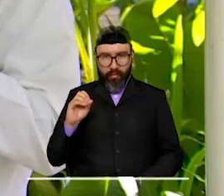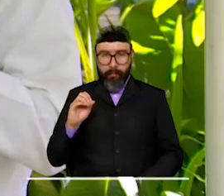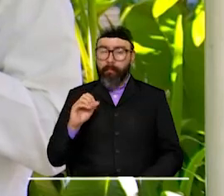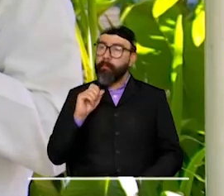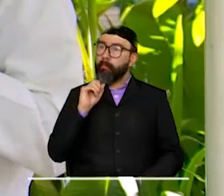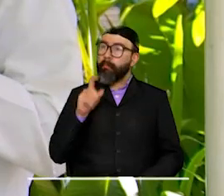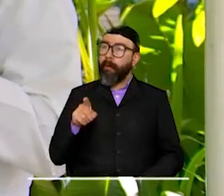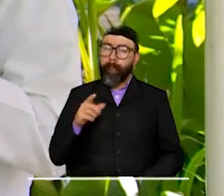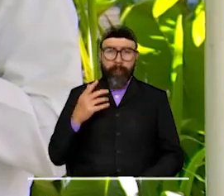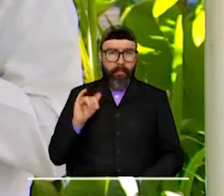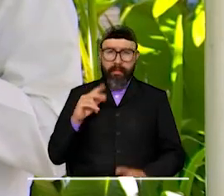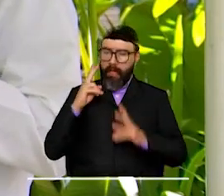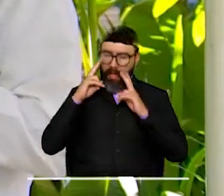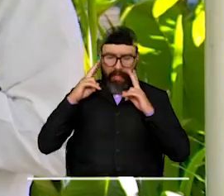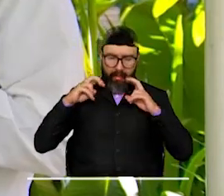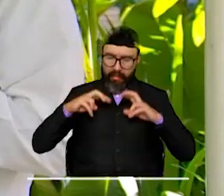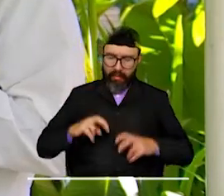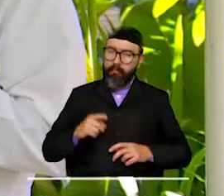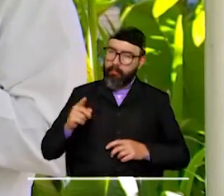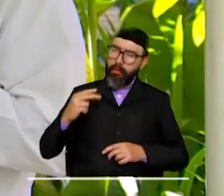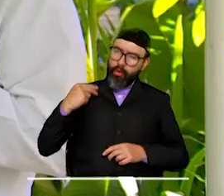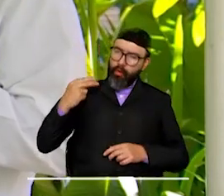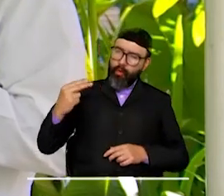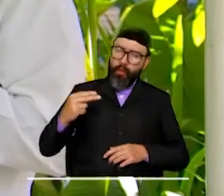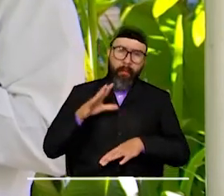Después de analizar la historia clínica del paciente,